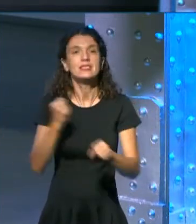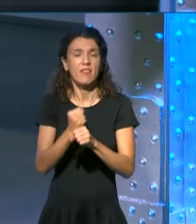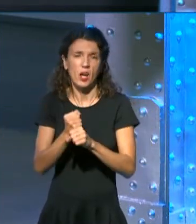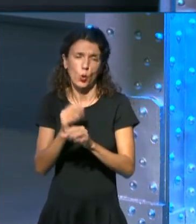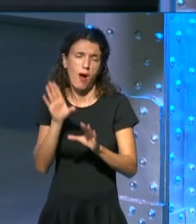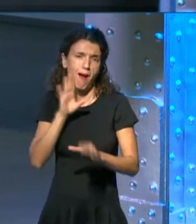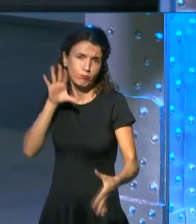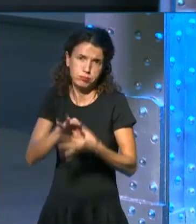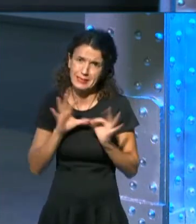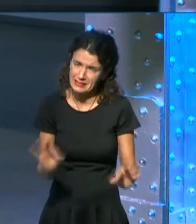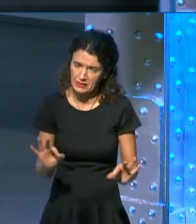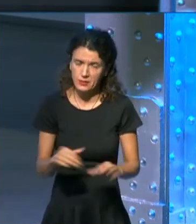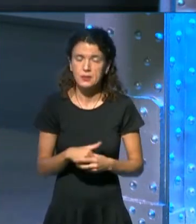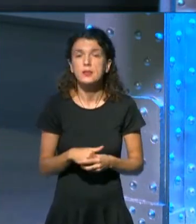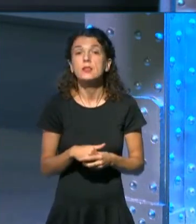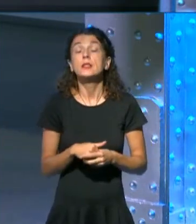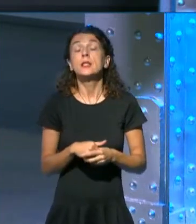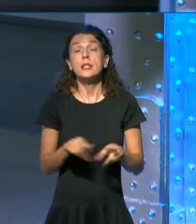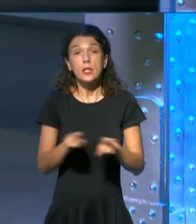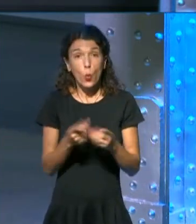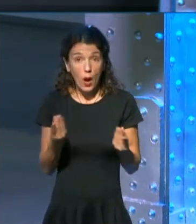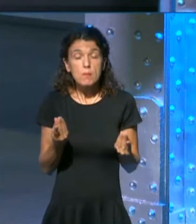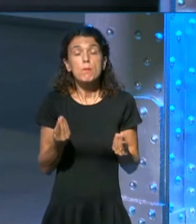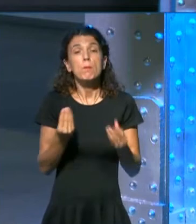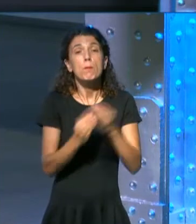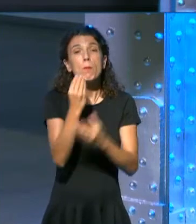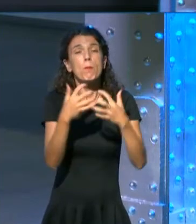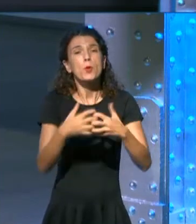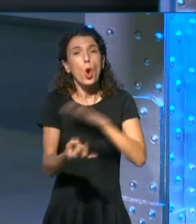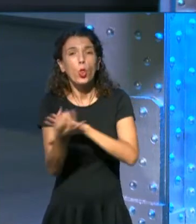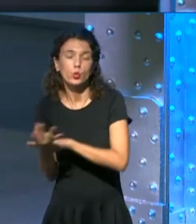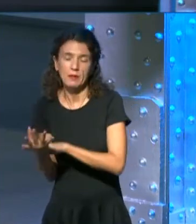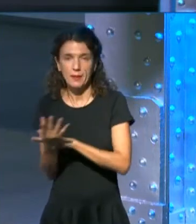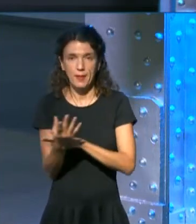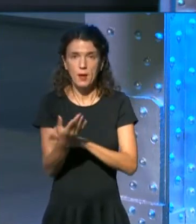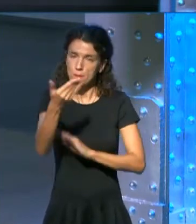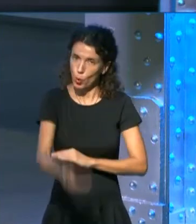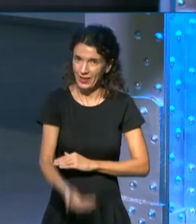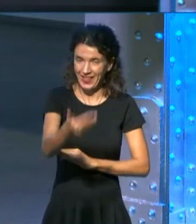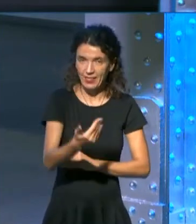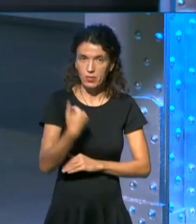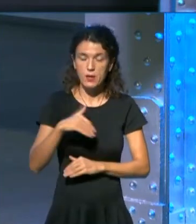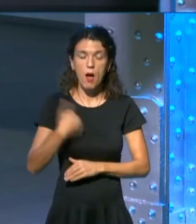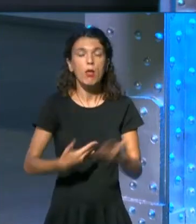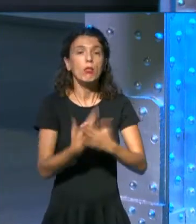naturaleza. La sensación de productividad es muy importante. El terminar el día